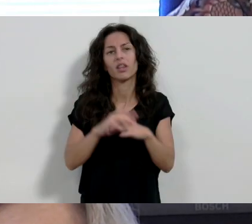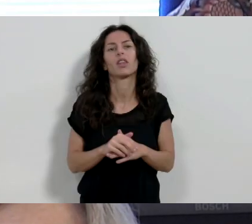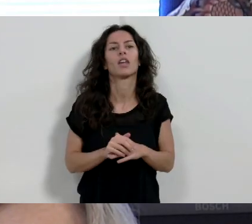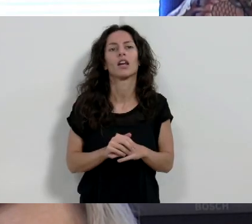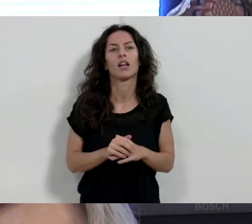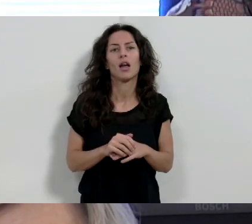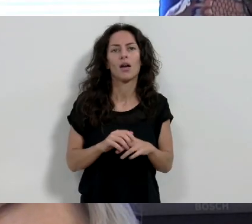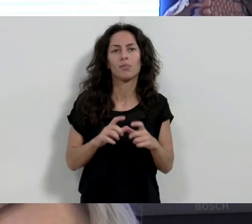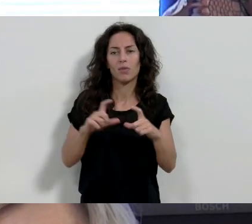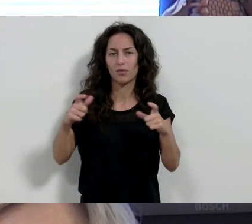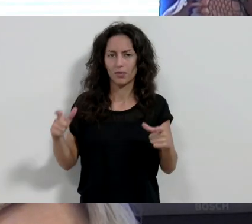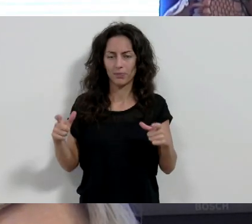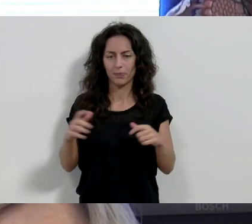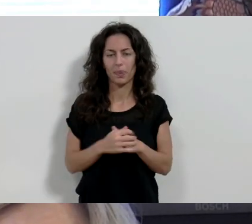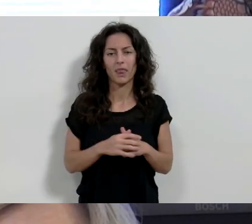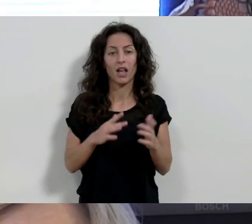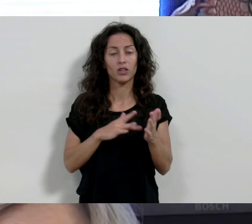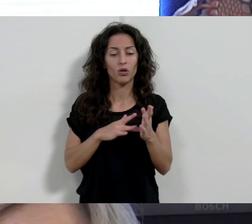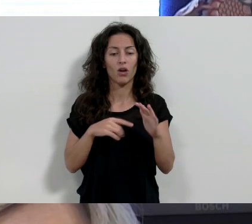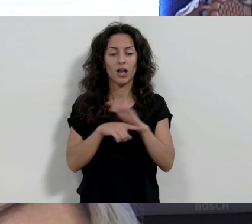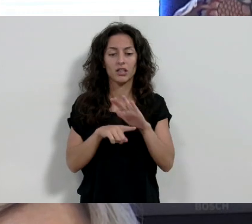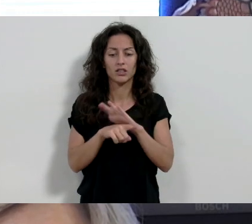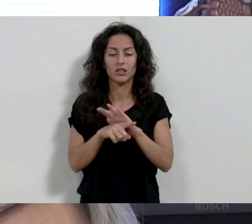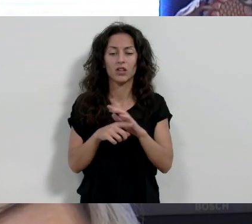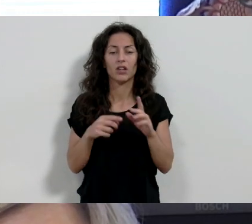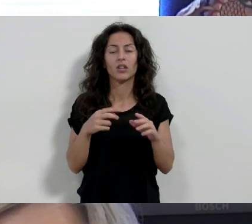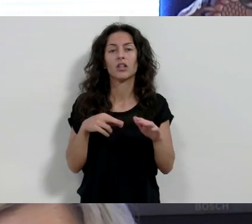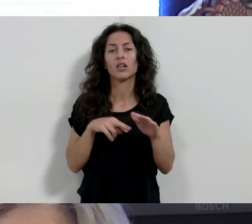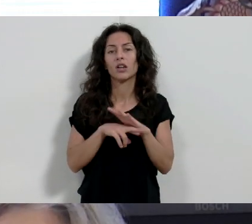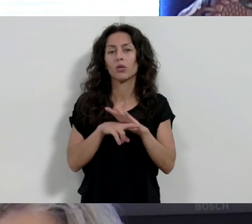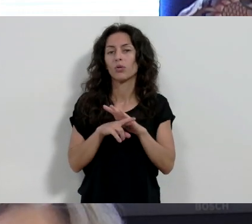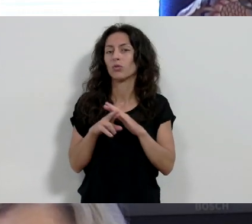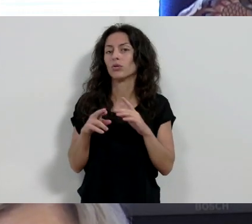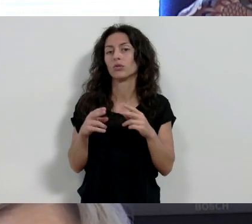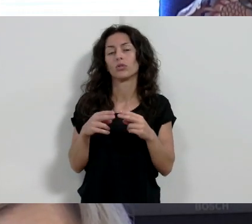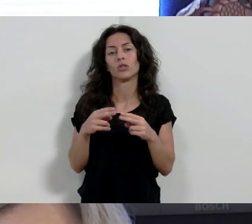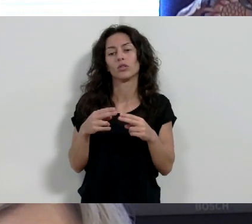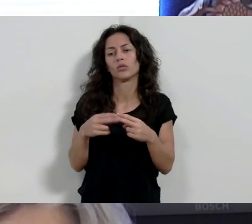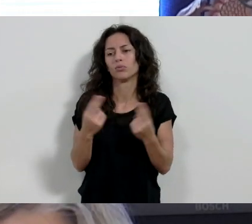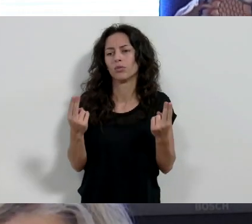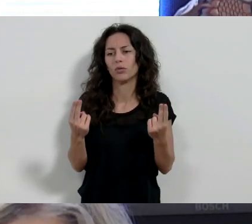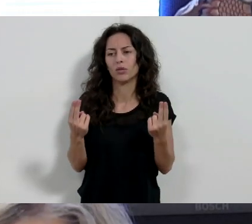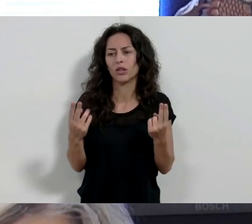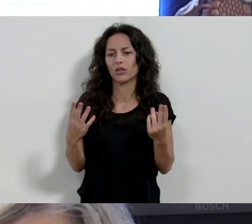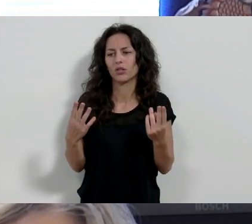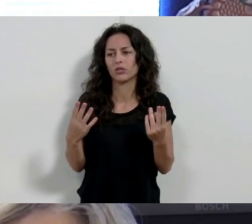de gestionar recursos públicos que vienen de los impuestos que con mucho esfuerzo pagan los vecinos de Ciudad Real. ¿Les